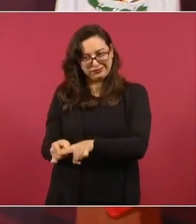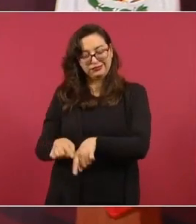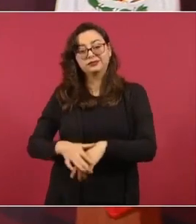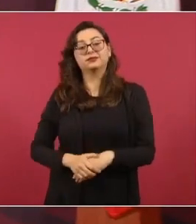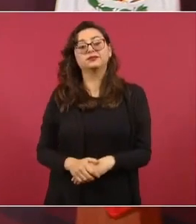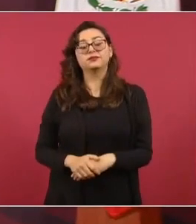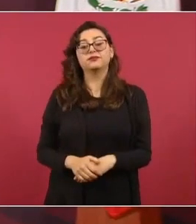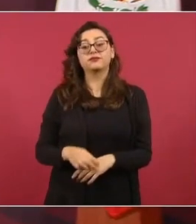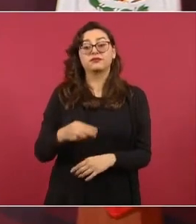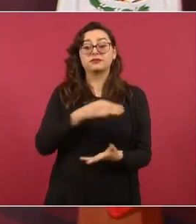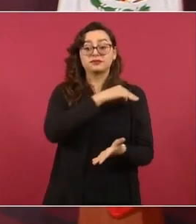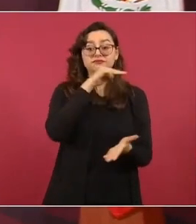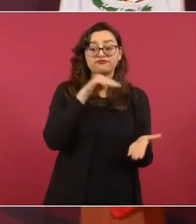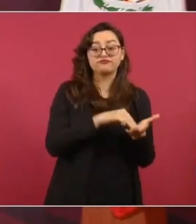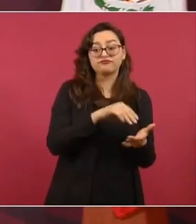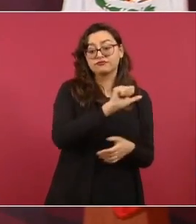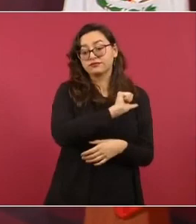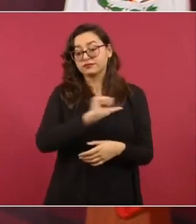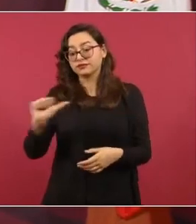electrificada.